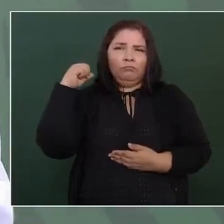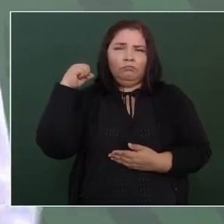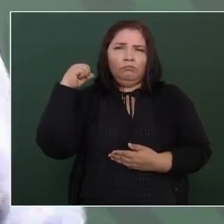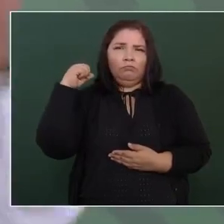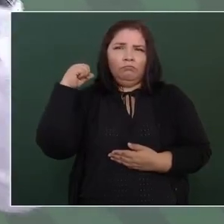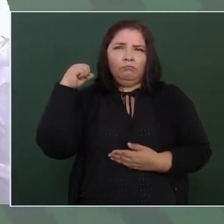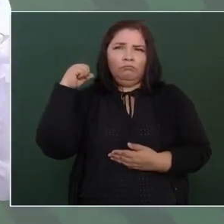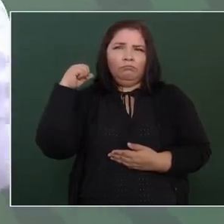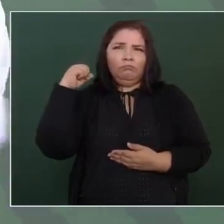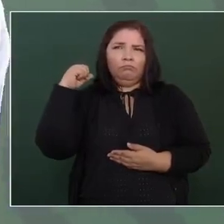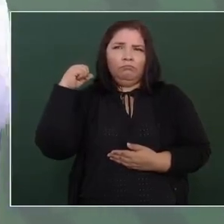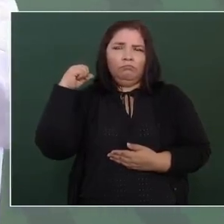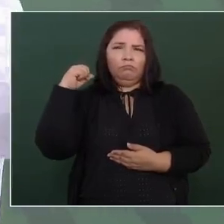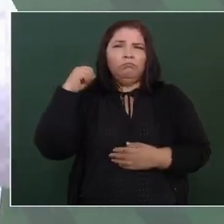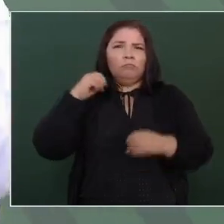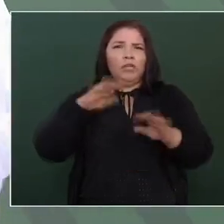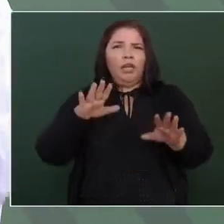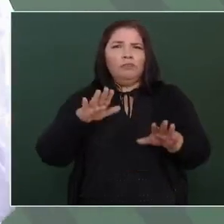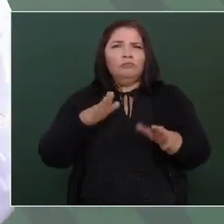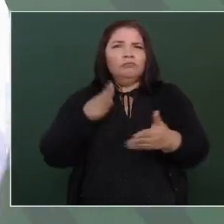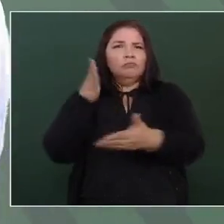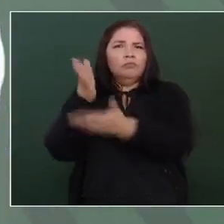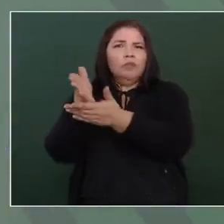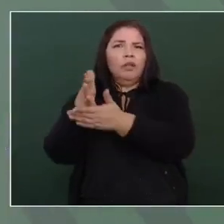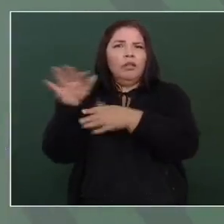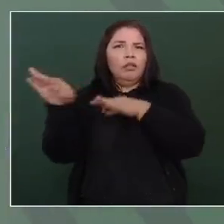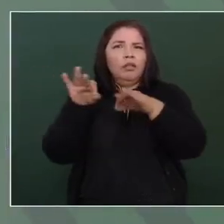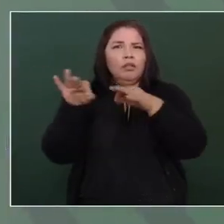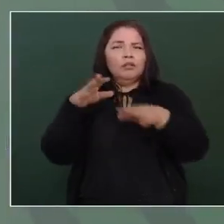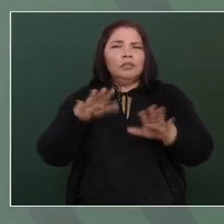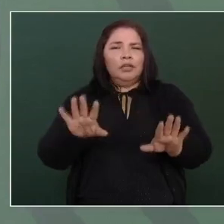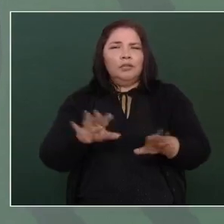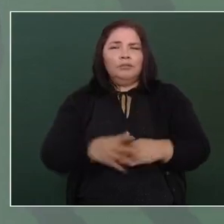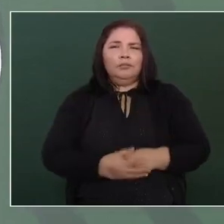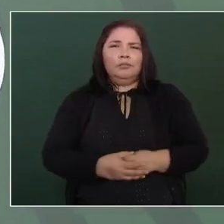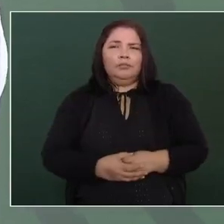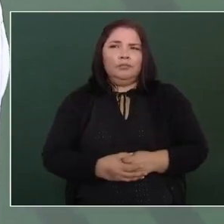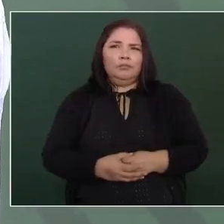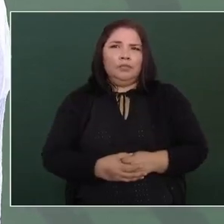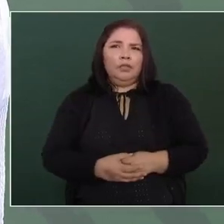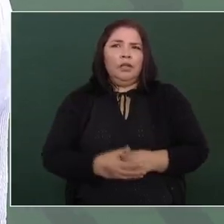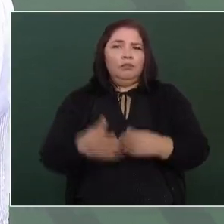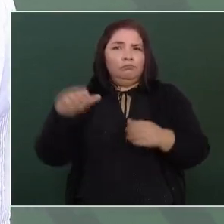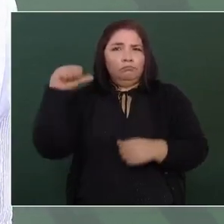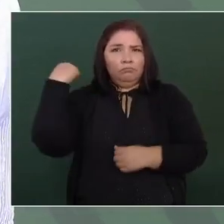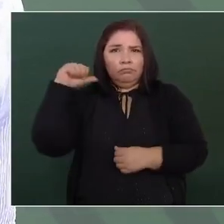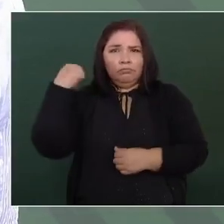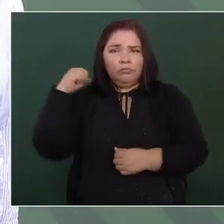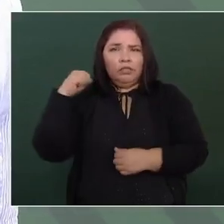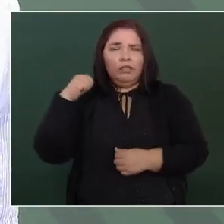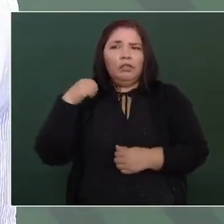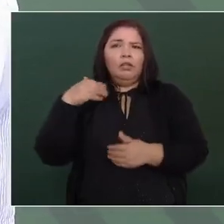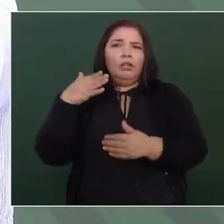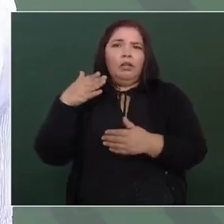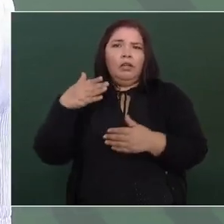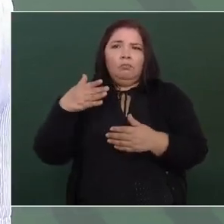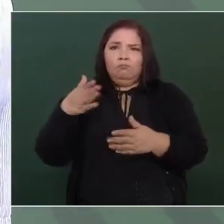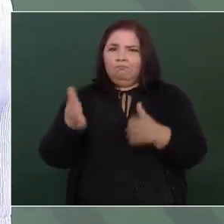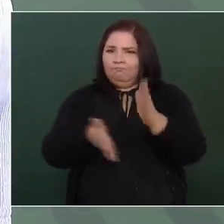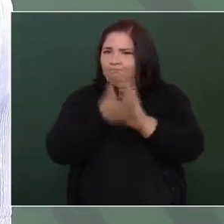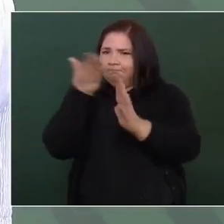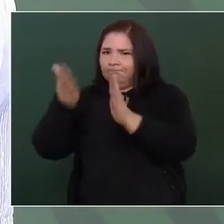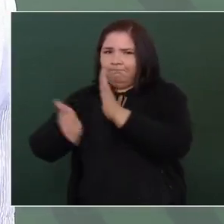pero pues ya estamos trabajando en Acapulco y vamos a levantar